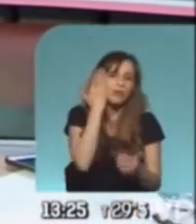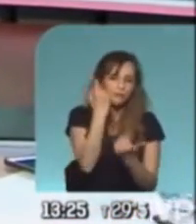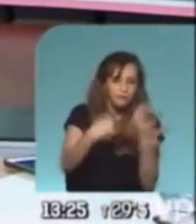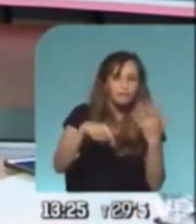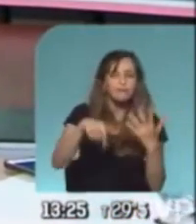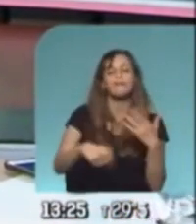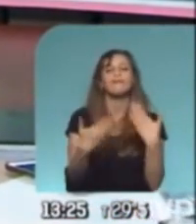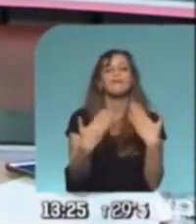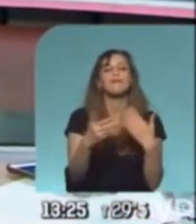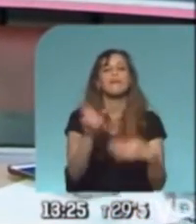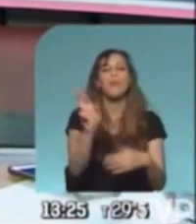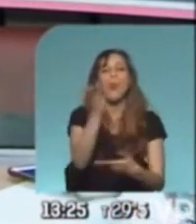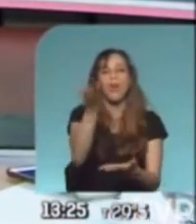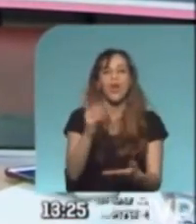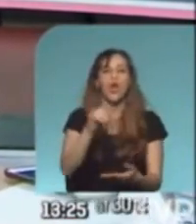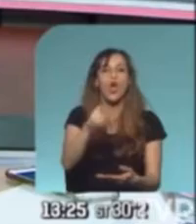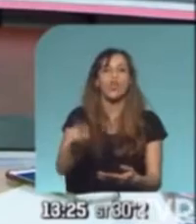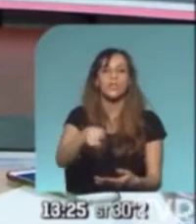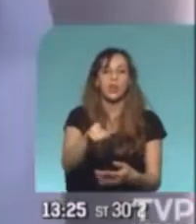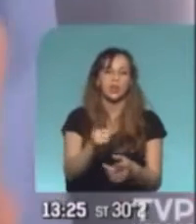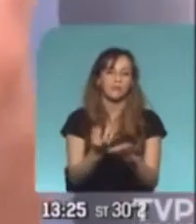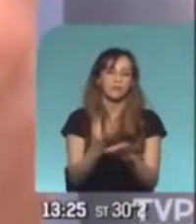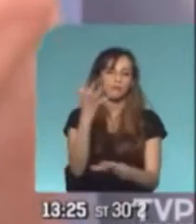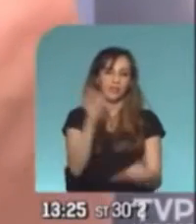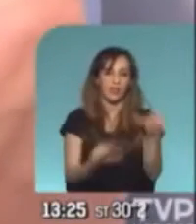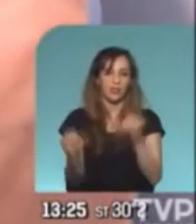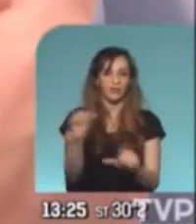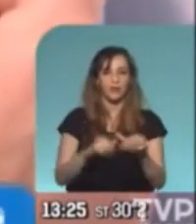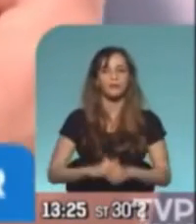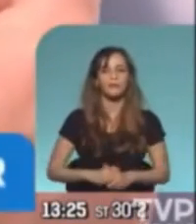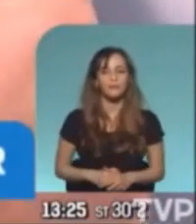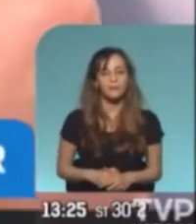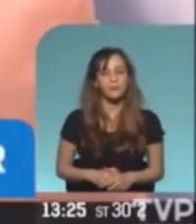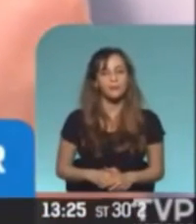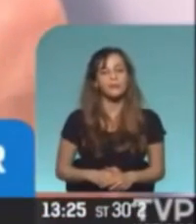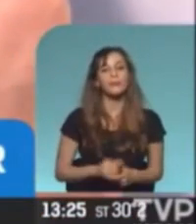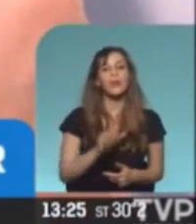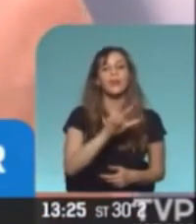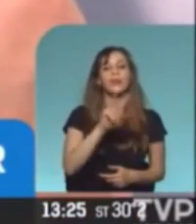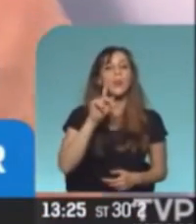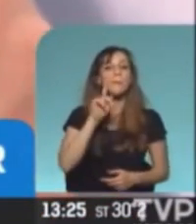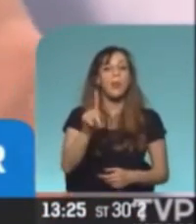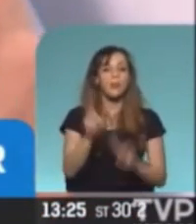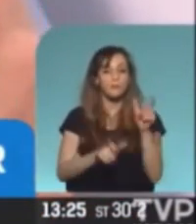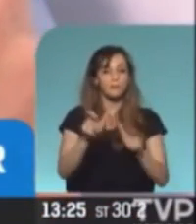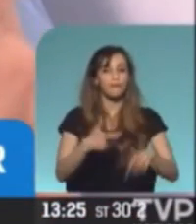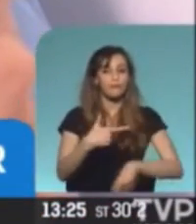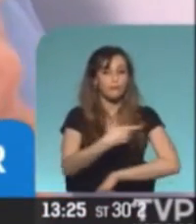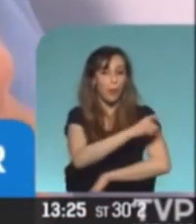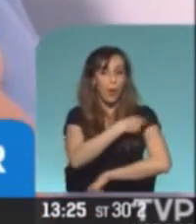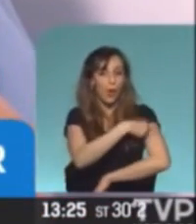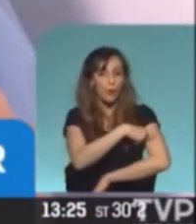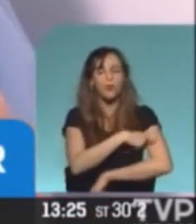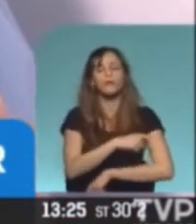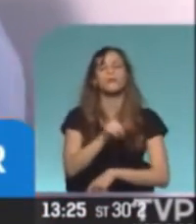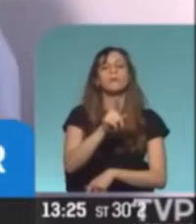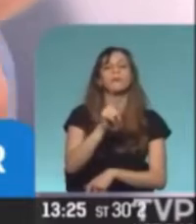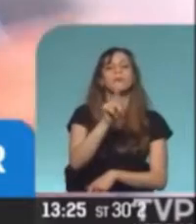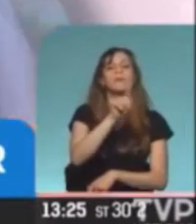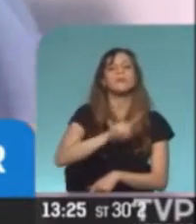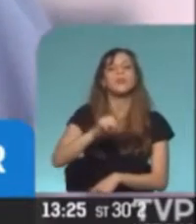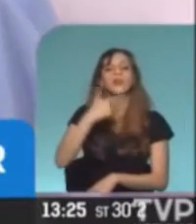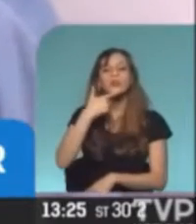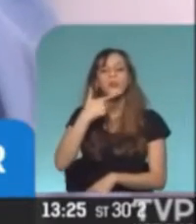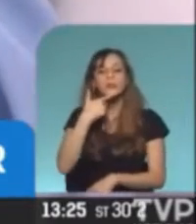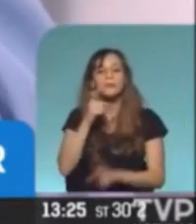científica del CONICET que esto nos decía al respecto. En 32.000 vacunados solamente había 317 eventos